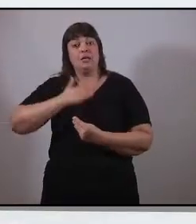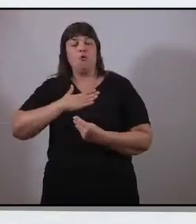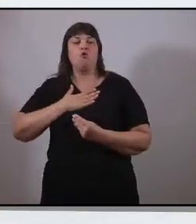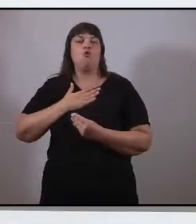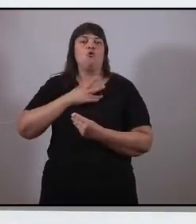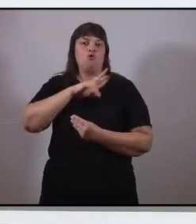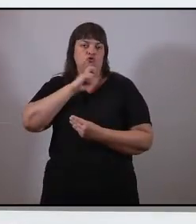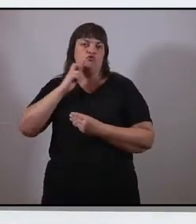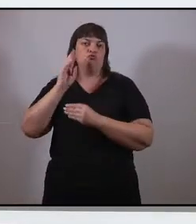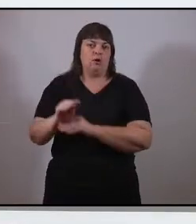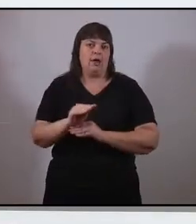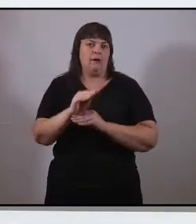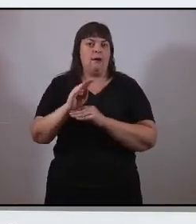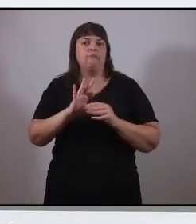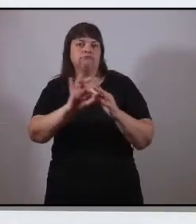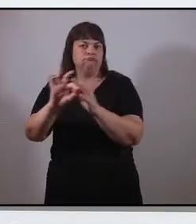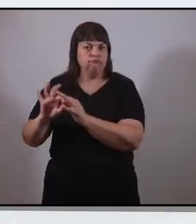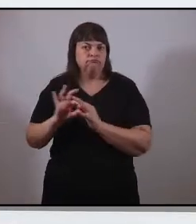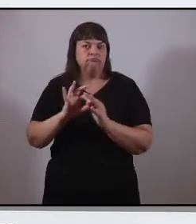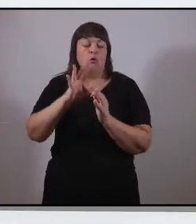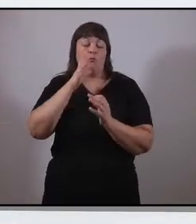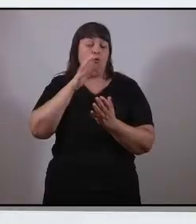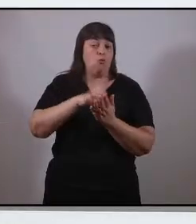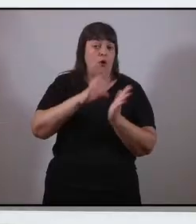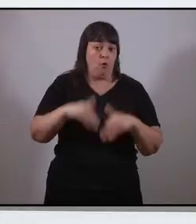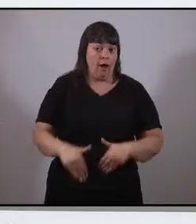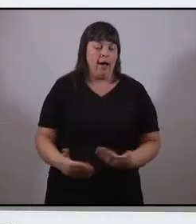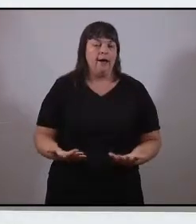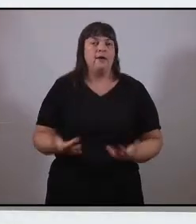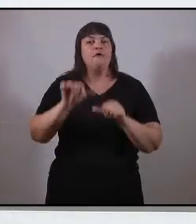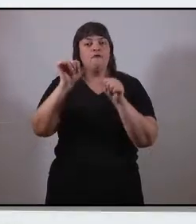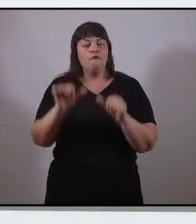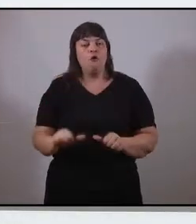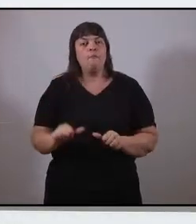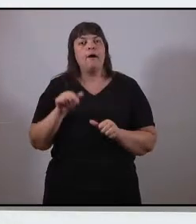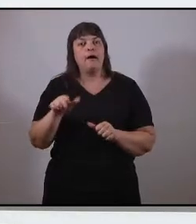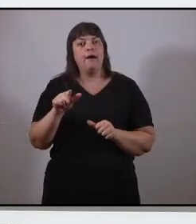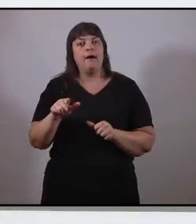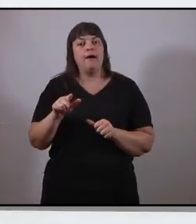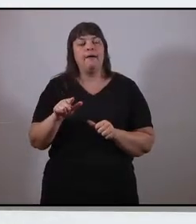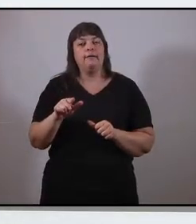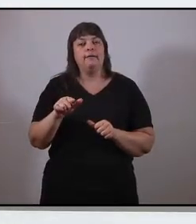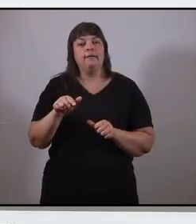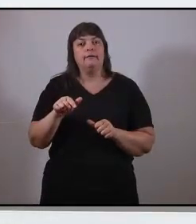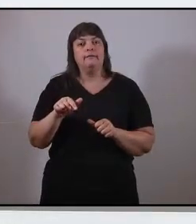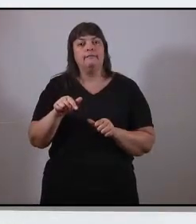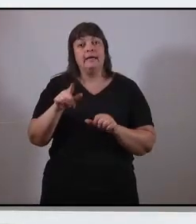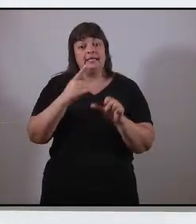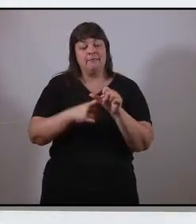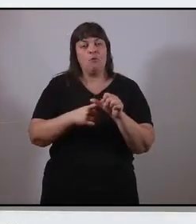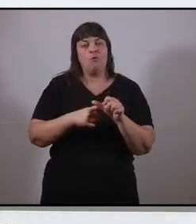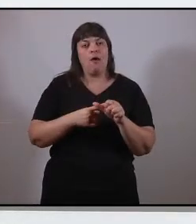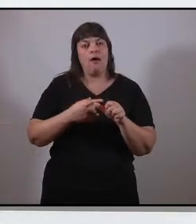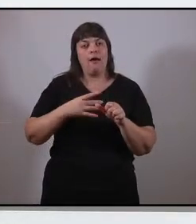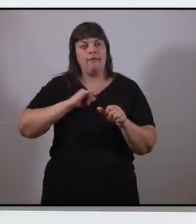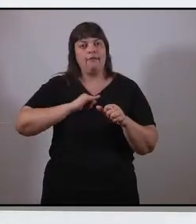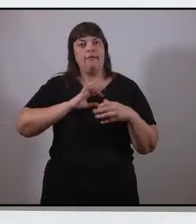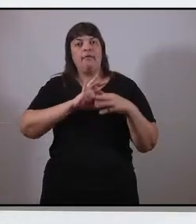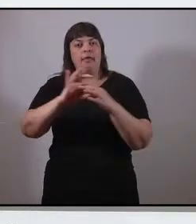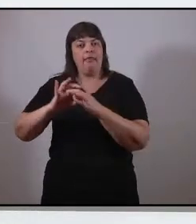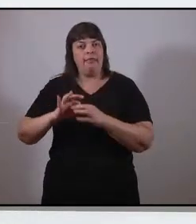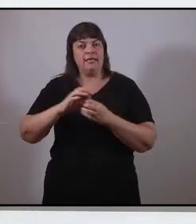patrimonio, porque sin duda también es una forma de fortalecer su vínculo con Extremadura y con su